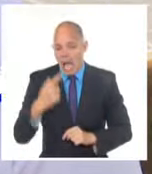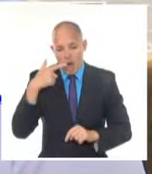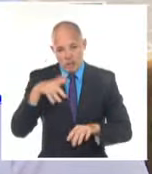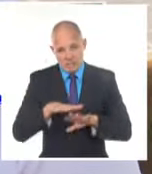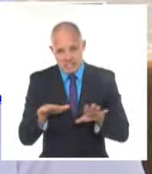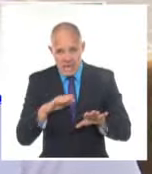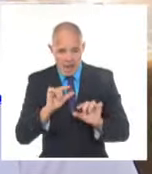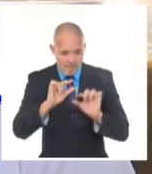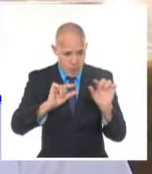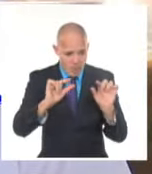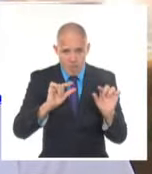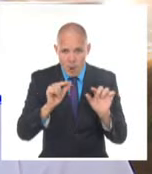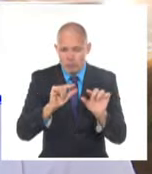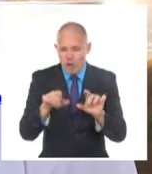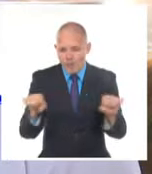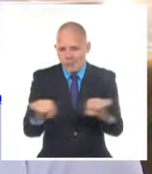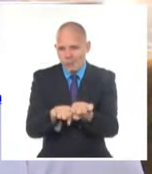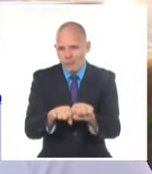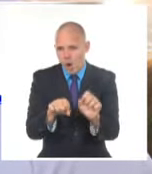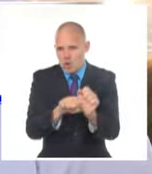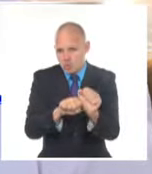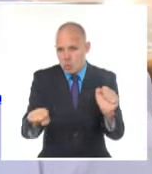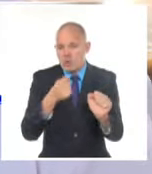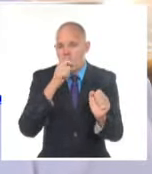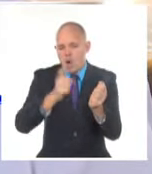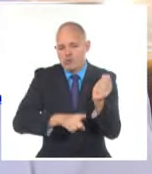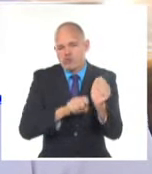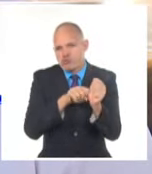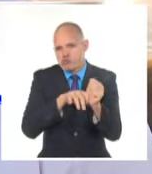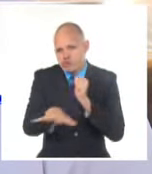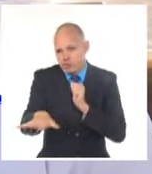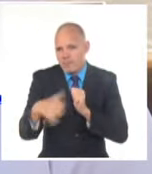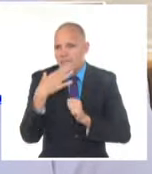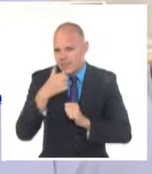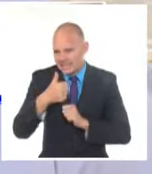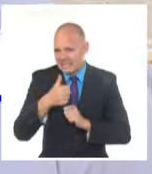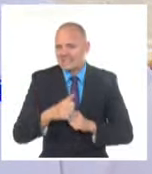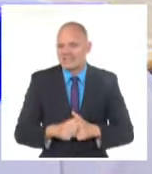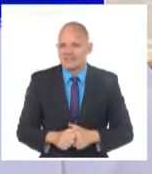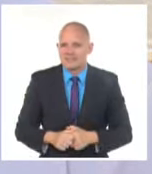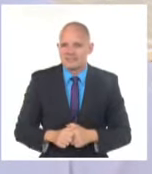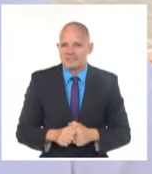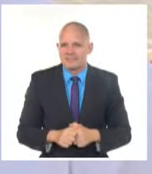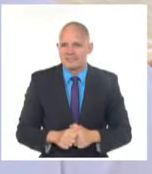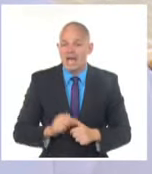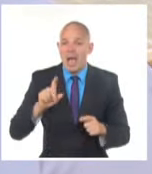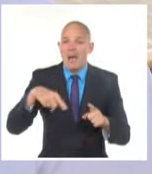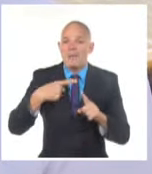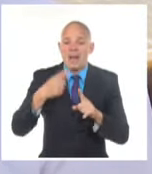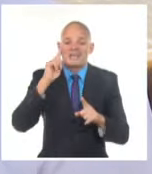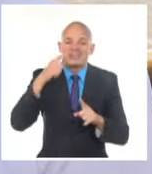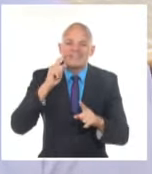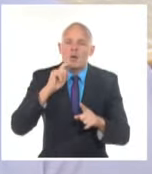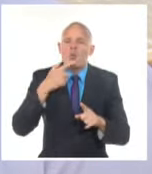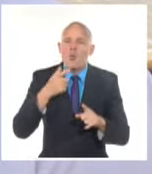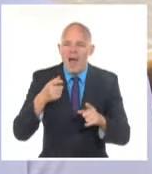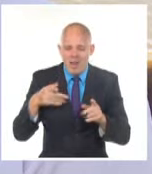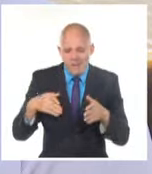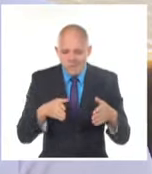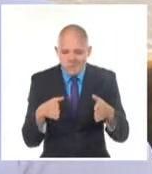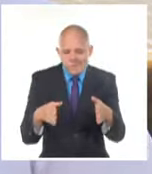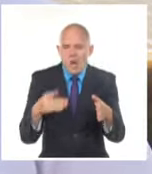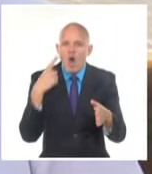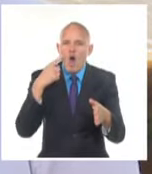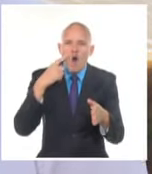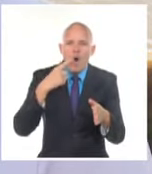corriente directa hacia los inversores, haciendo el zanjeado de la malla de tierra y montando la